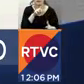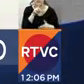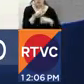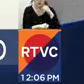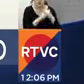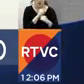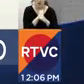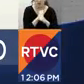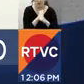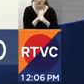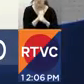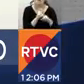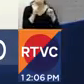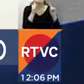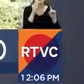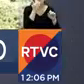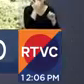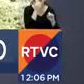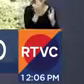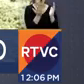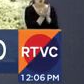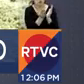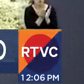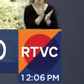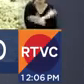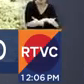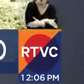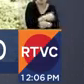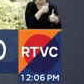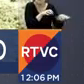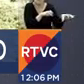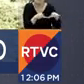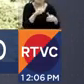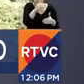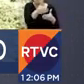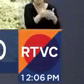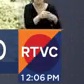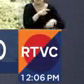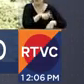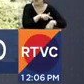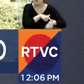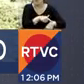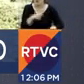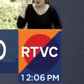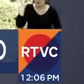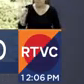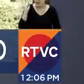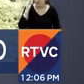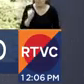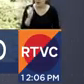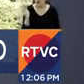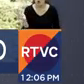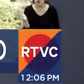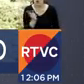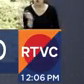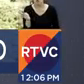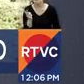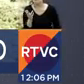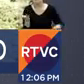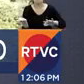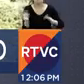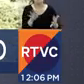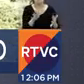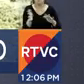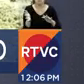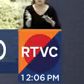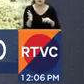por trabajo, estudio y buena conducta. Él terminaría pagando estos dobles homicidios o este doble